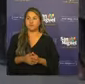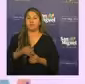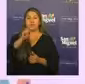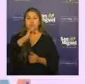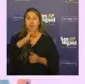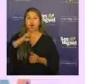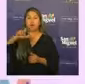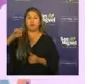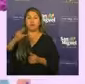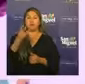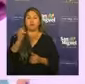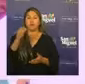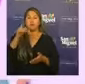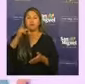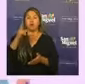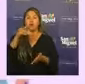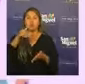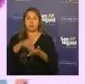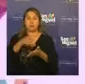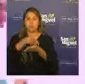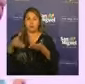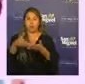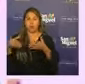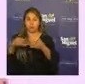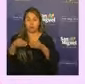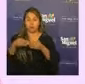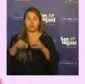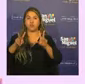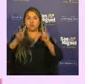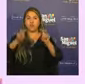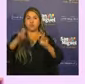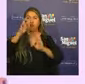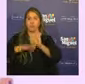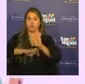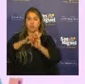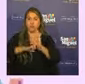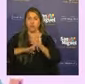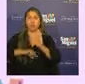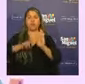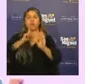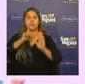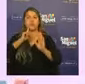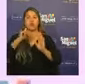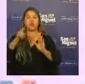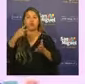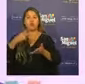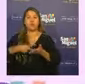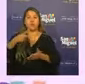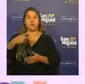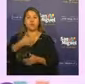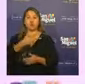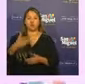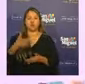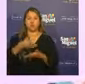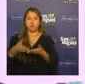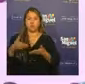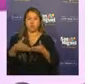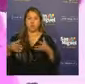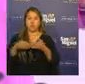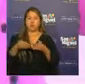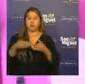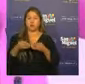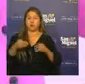Aumentamos a 31 mil millones de pesos nuestra cartera de proyectos. Tenemos 2.800 millones de pesos en